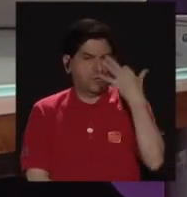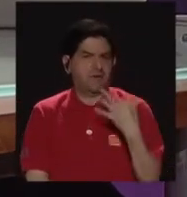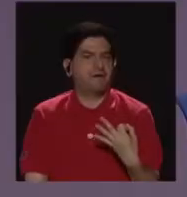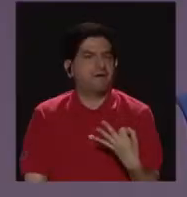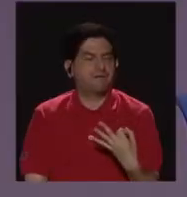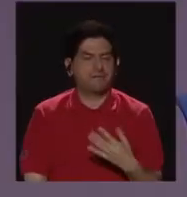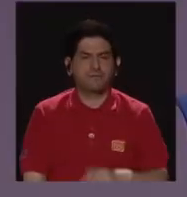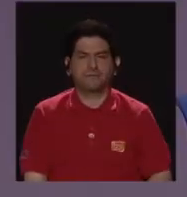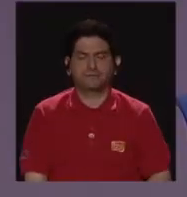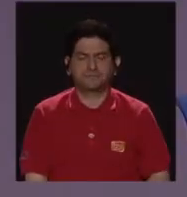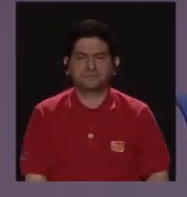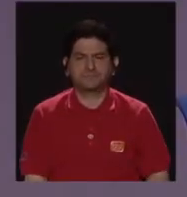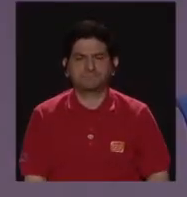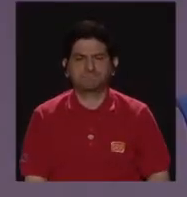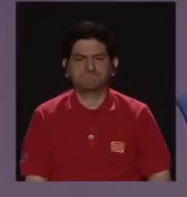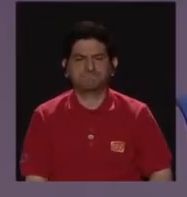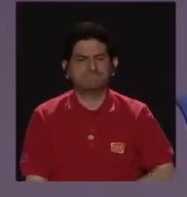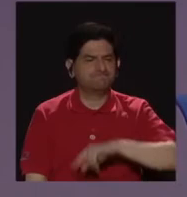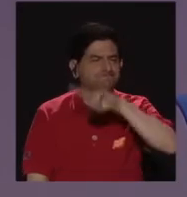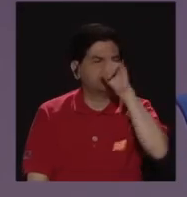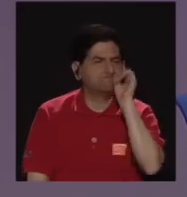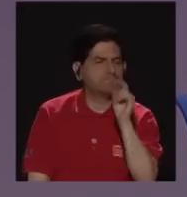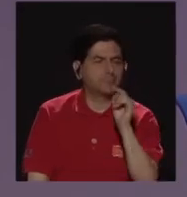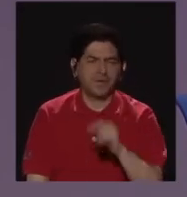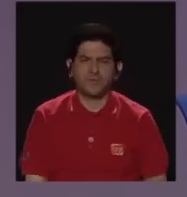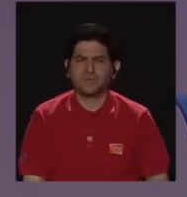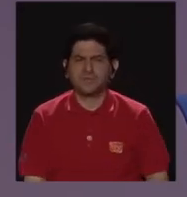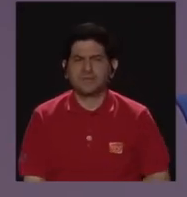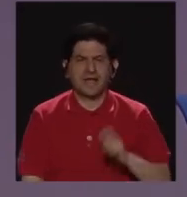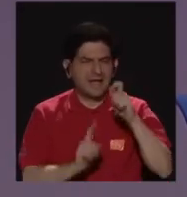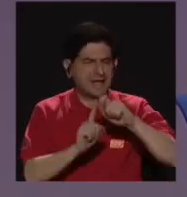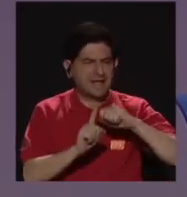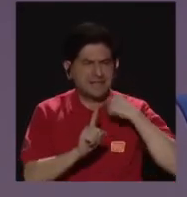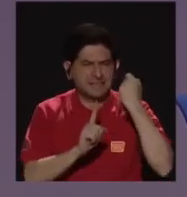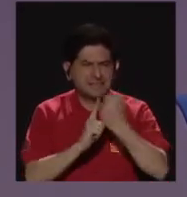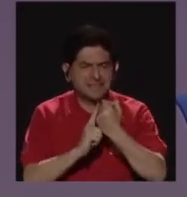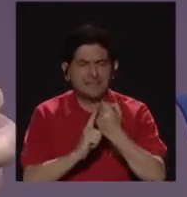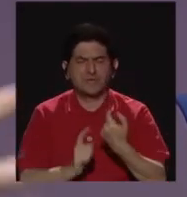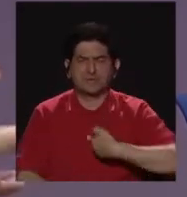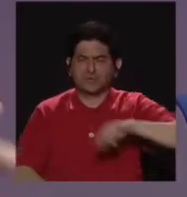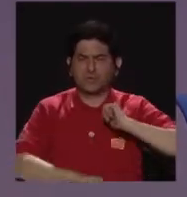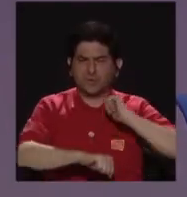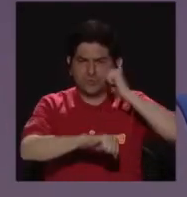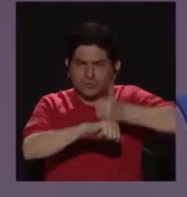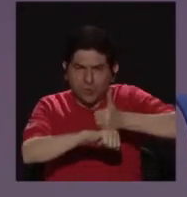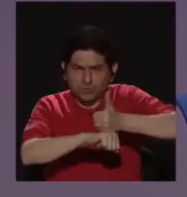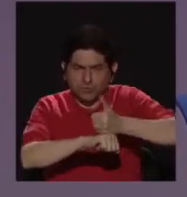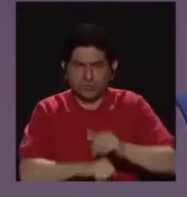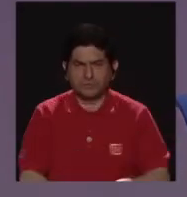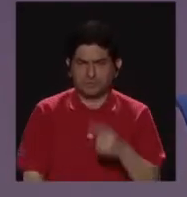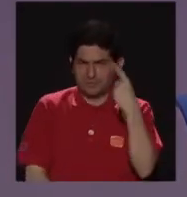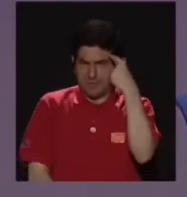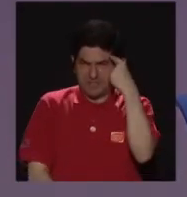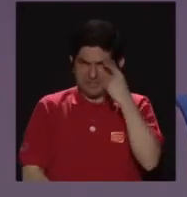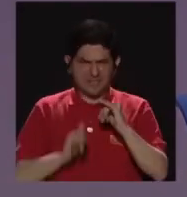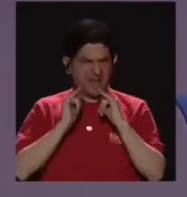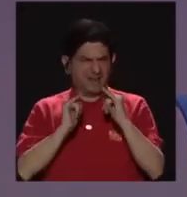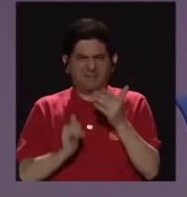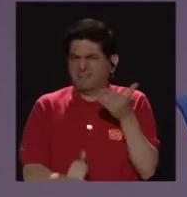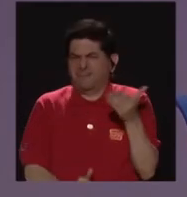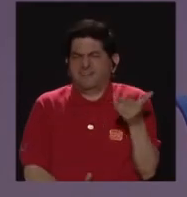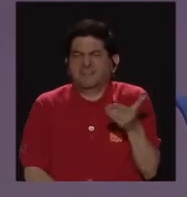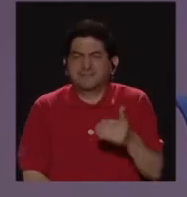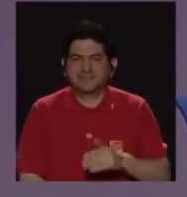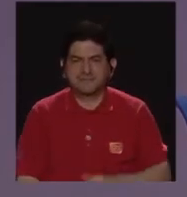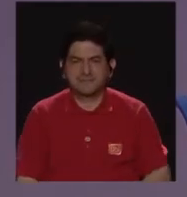éste habría que preguntarse abajo qué términos estamos planteando qué es la igualdad